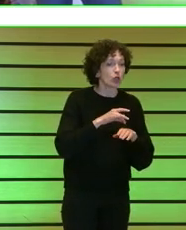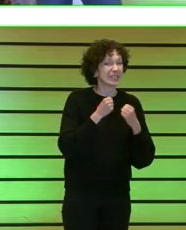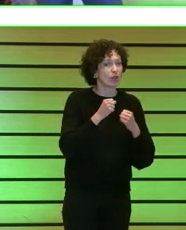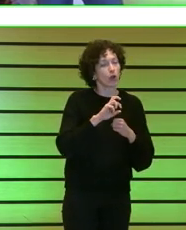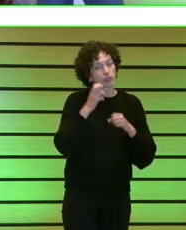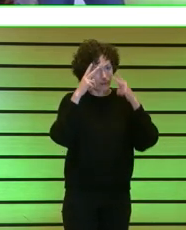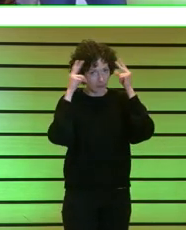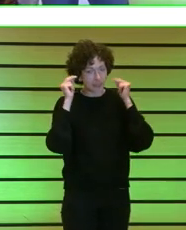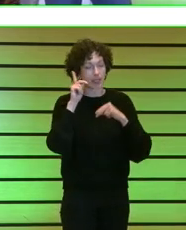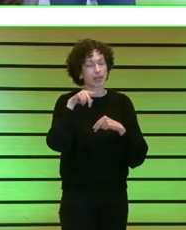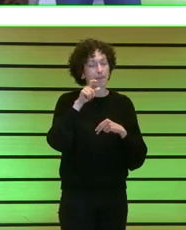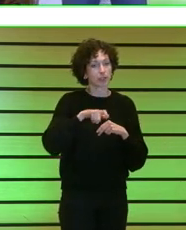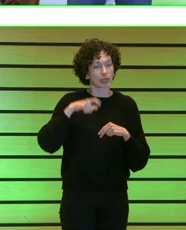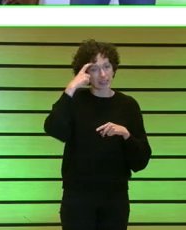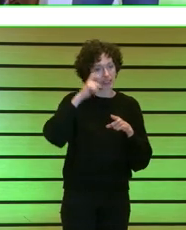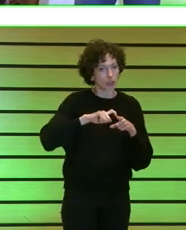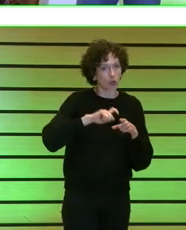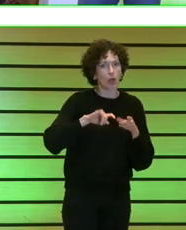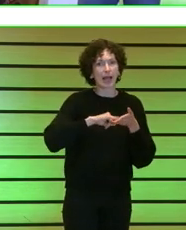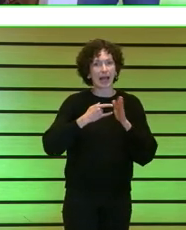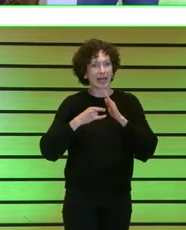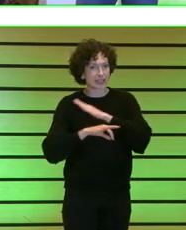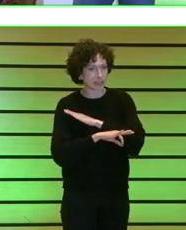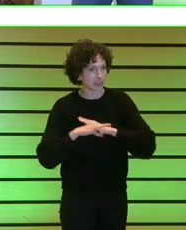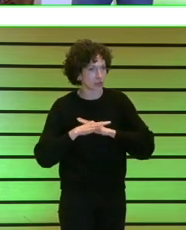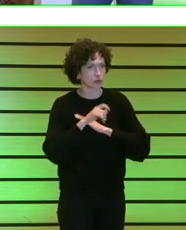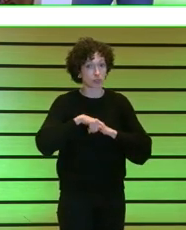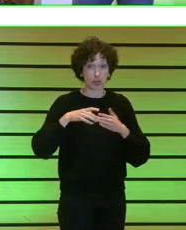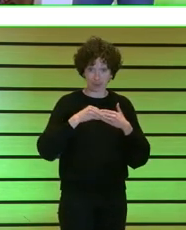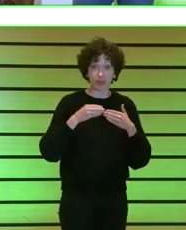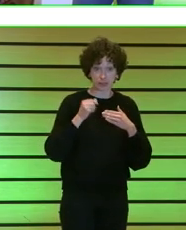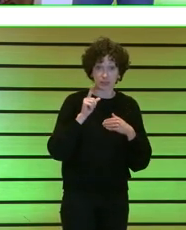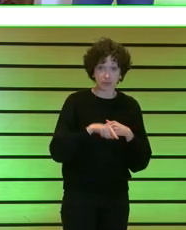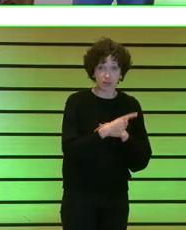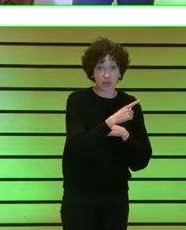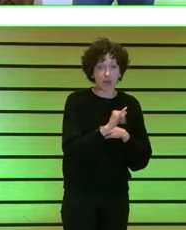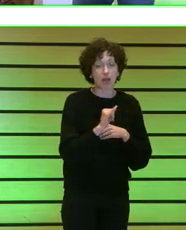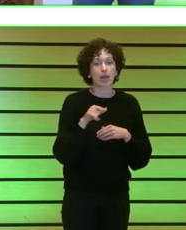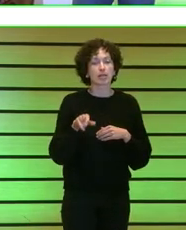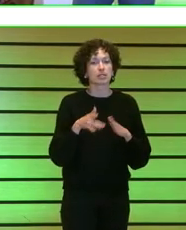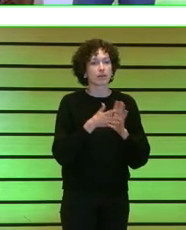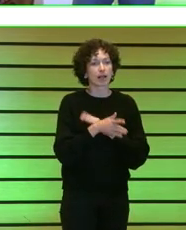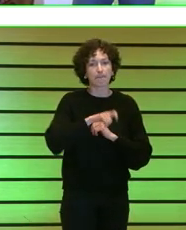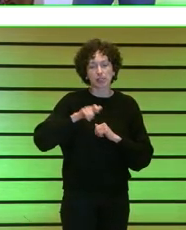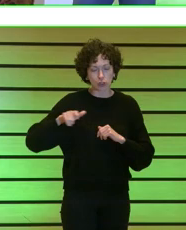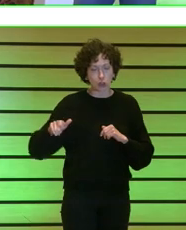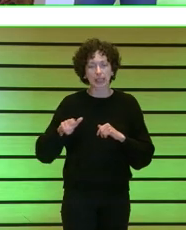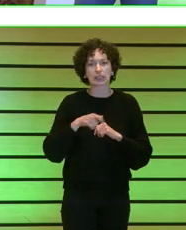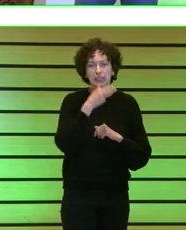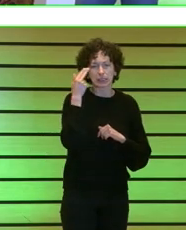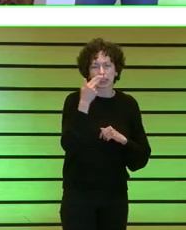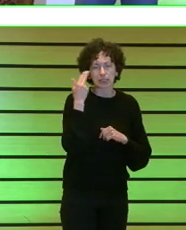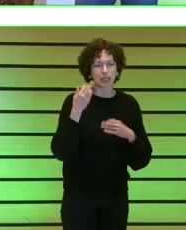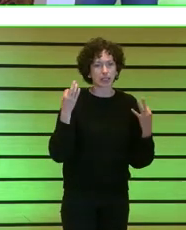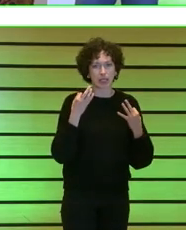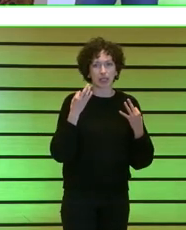enfermeras también hay psicólogos hay arquitectos también hay pacientes y Bueno pues hay cabida de gente que está interesada en que